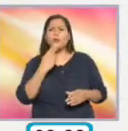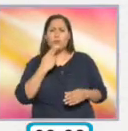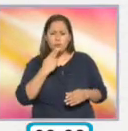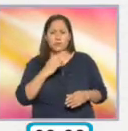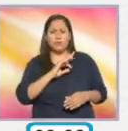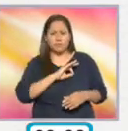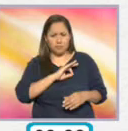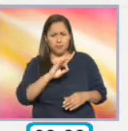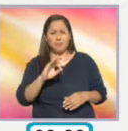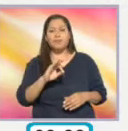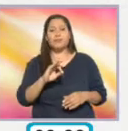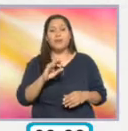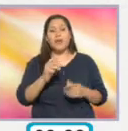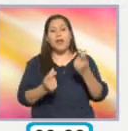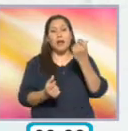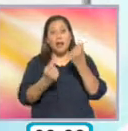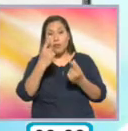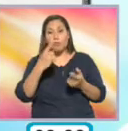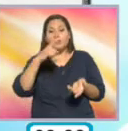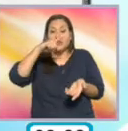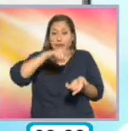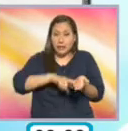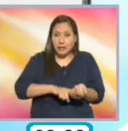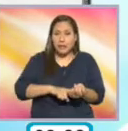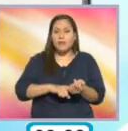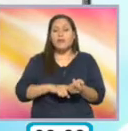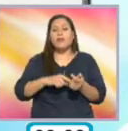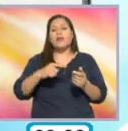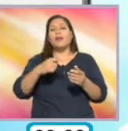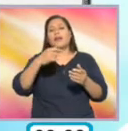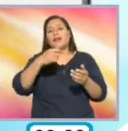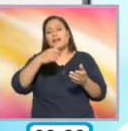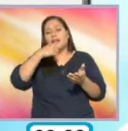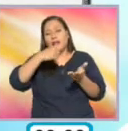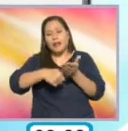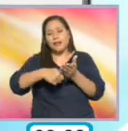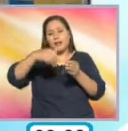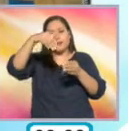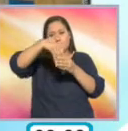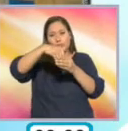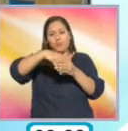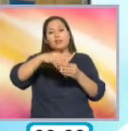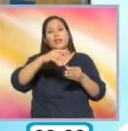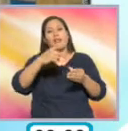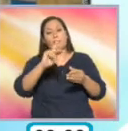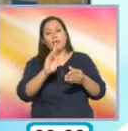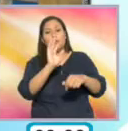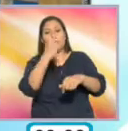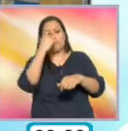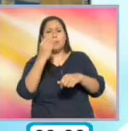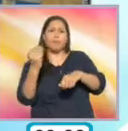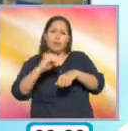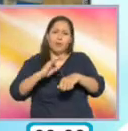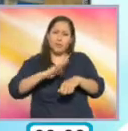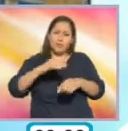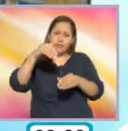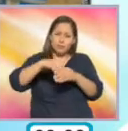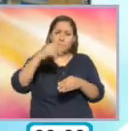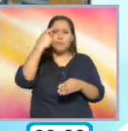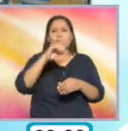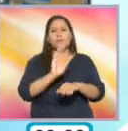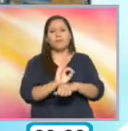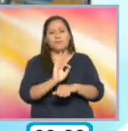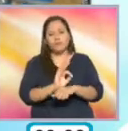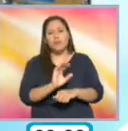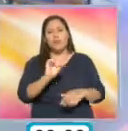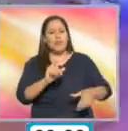Sí se recomienda, a muchos traen como ya en el interior algunos folders, pero sí se recomienda también meterle otro folder para proteger un poquito más. Como un